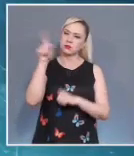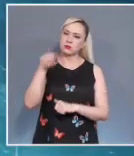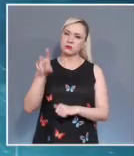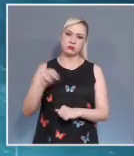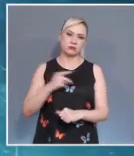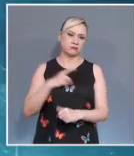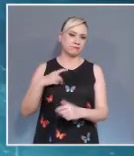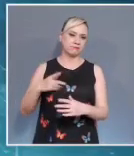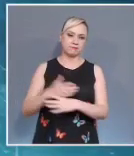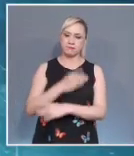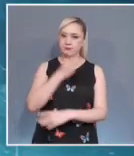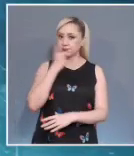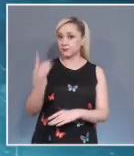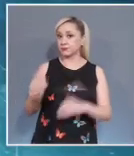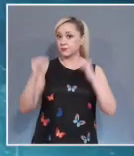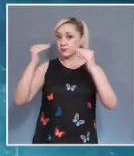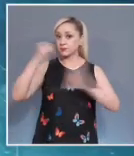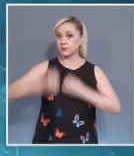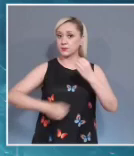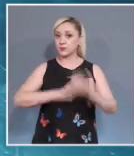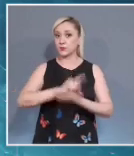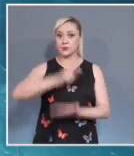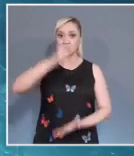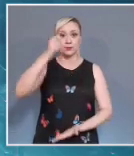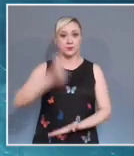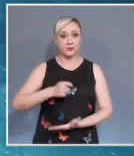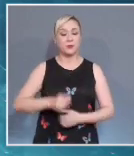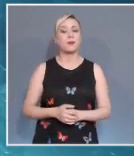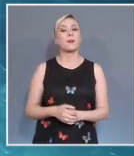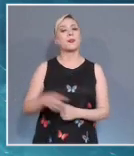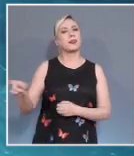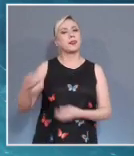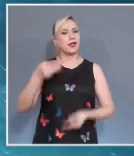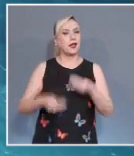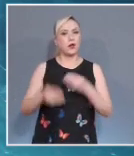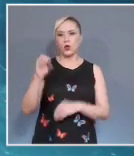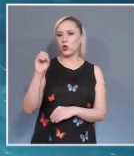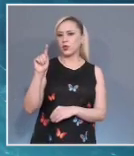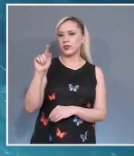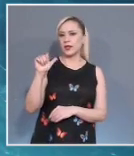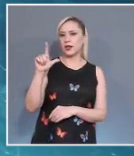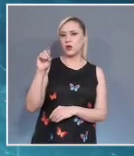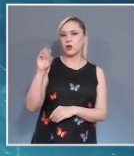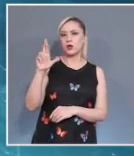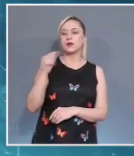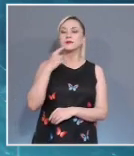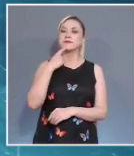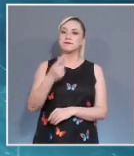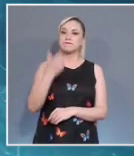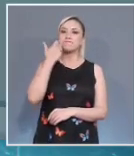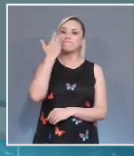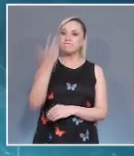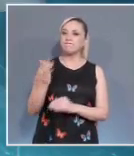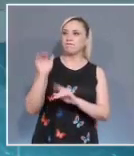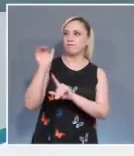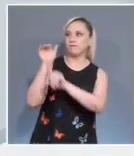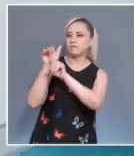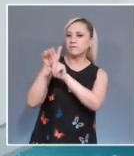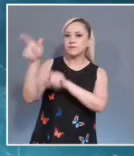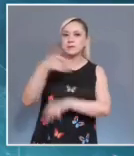La magistrada Otálora Malasis propone imponer medidas cautelares al Ejecutivo Federal por llamar a votar.